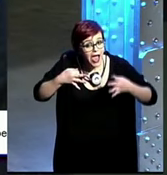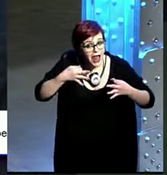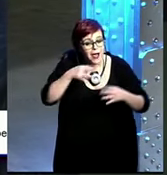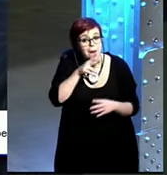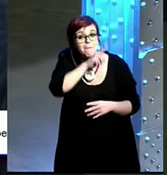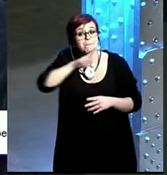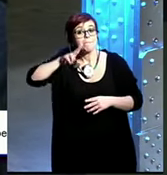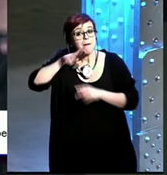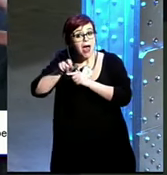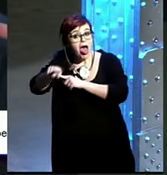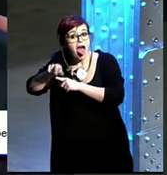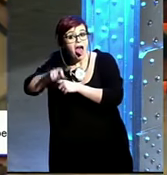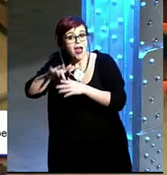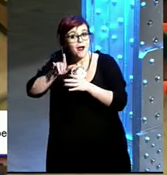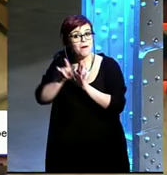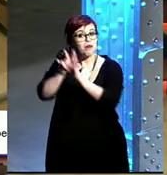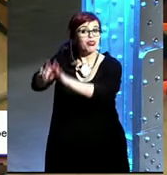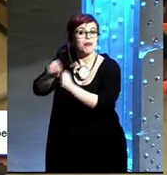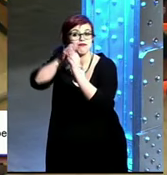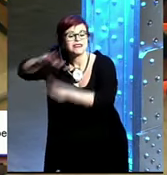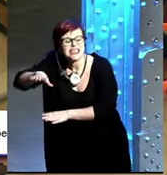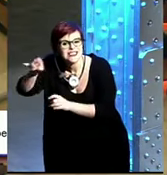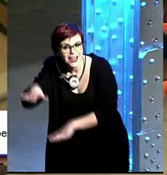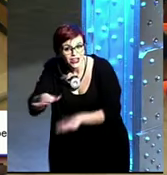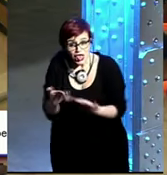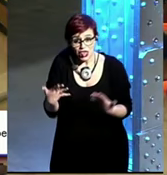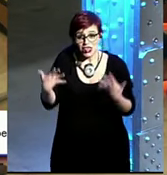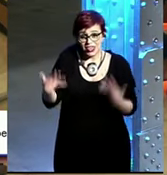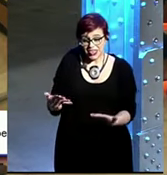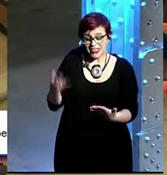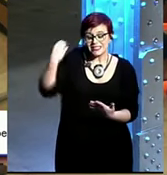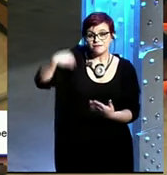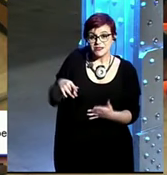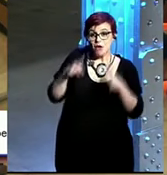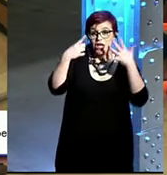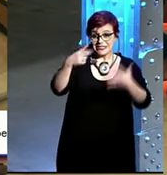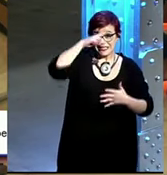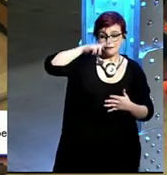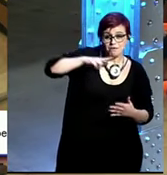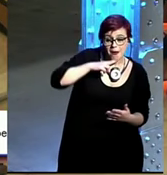dos. Así que tenemos 6 padres, 4 hijos y 3 estados distintos.